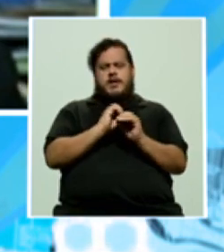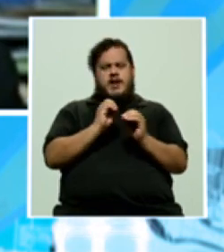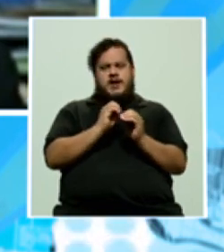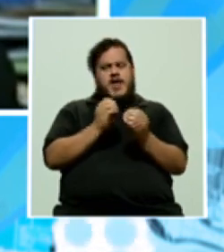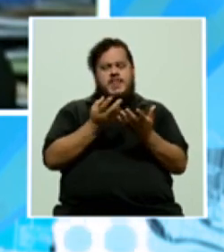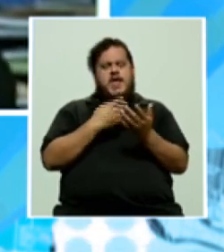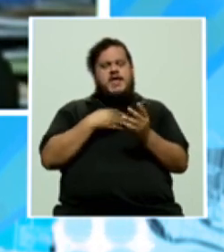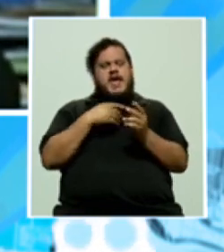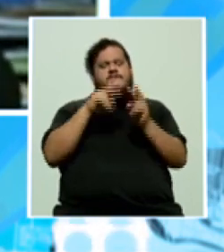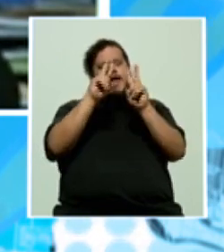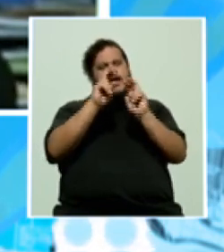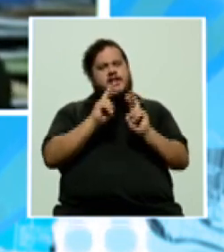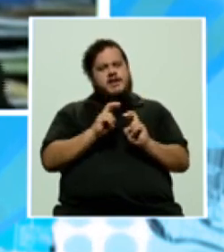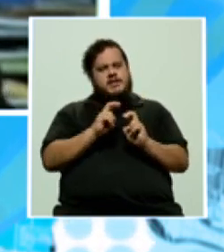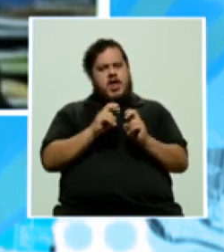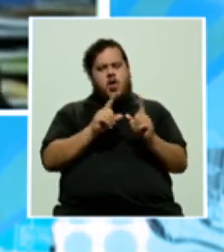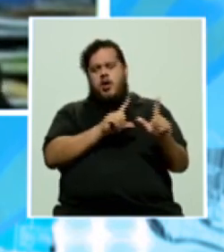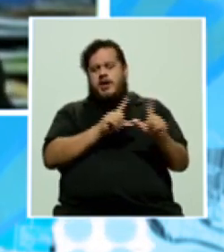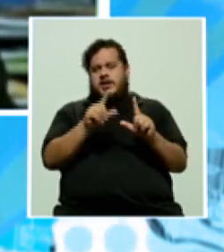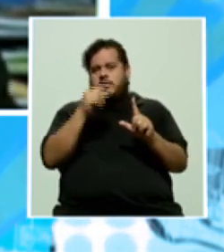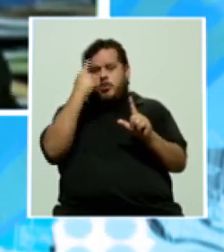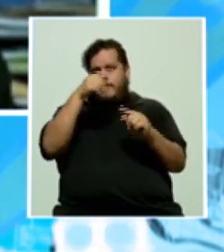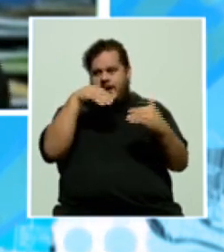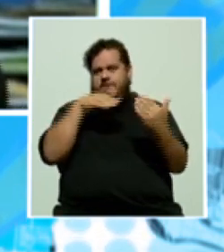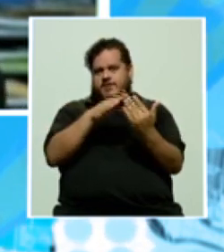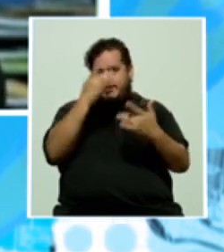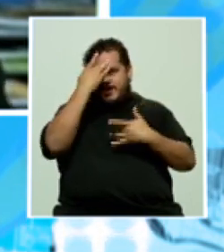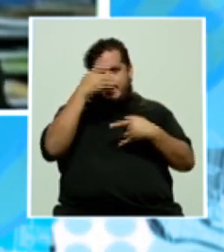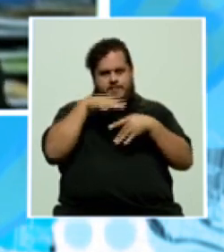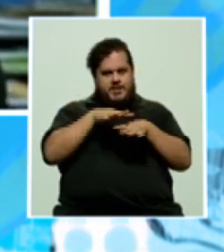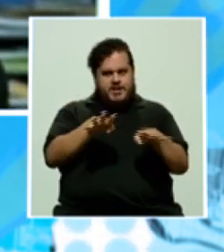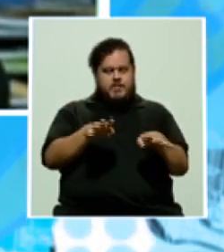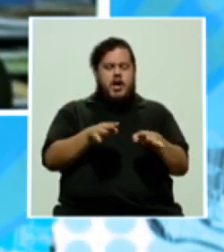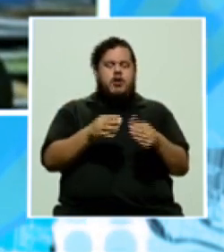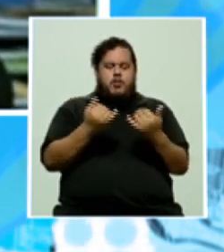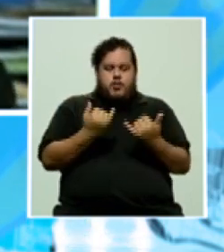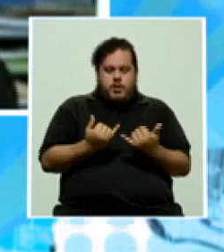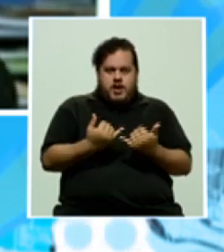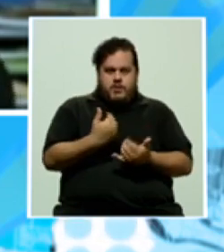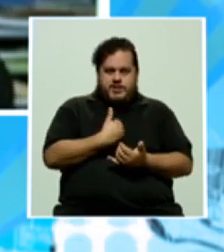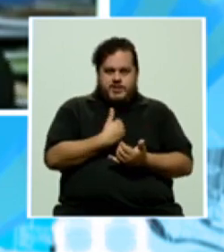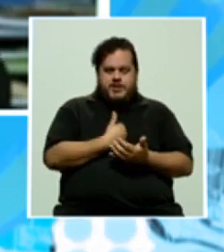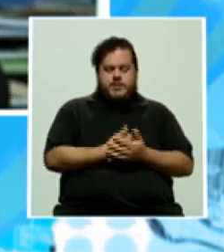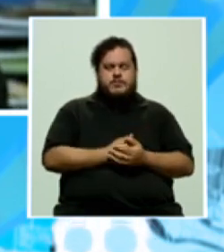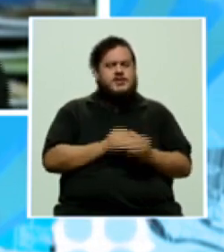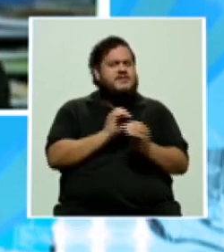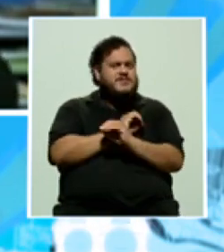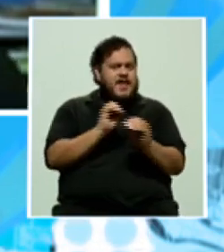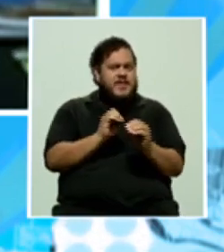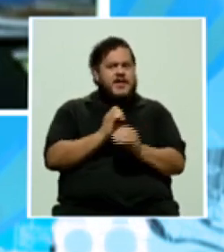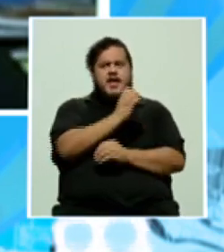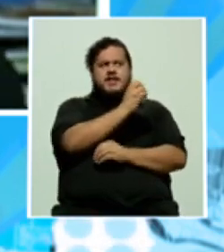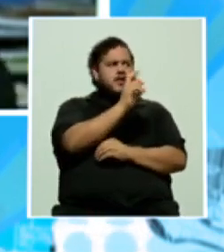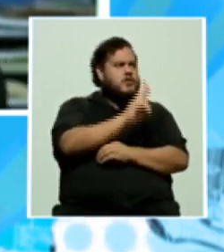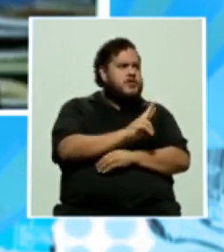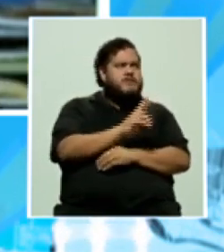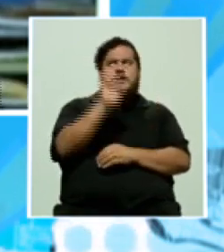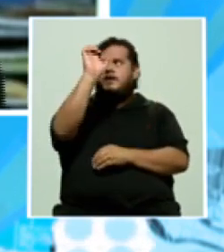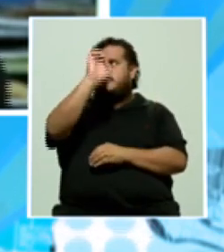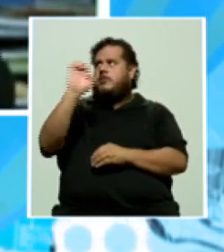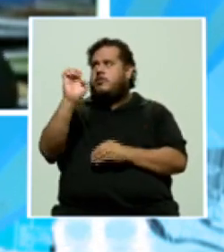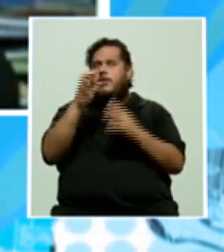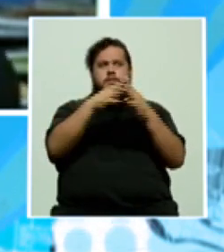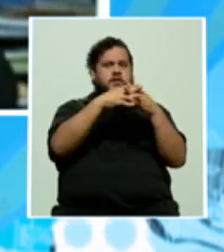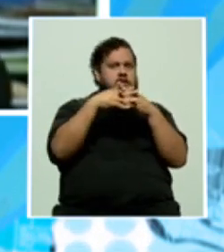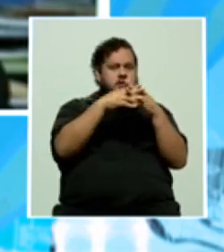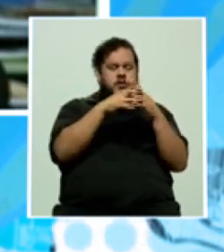ni listo para enfrentar una pandemia como la que enfrentamos o como la que estamos enfrentando. Nadie, ni Costa Rica, ni Europa, ni